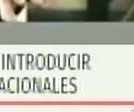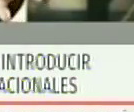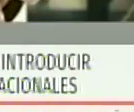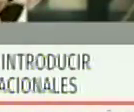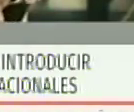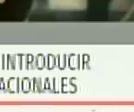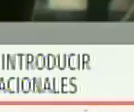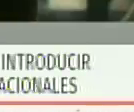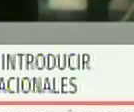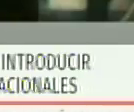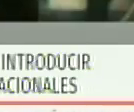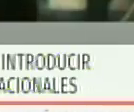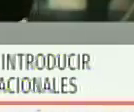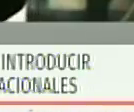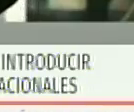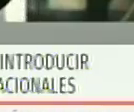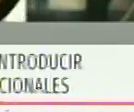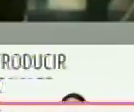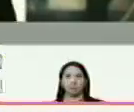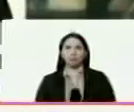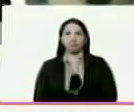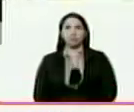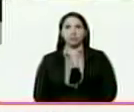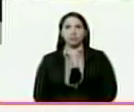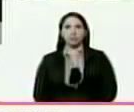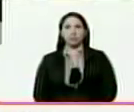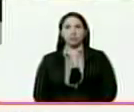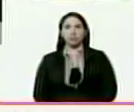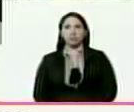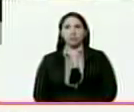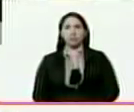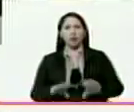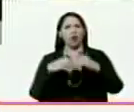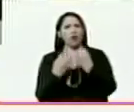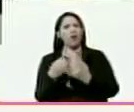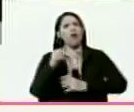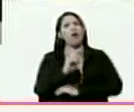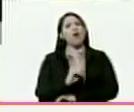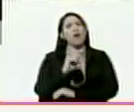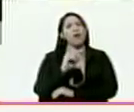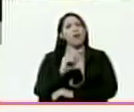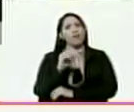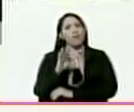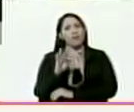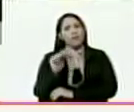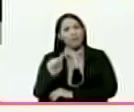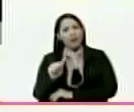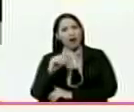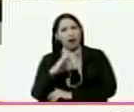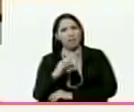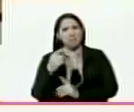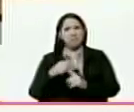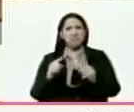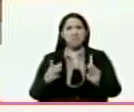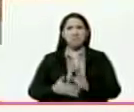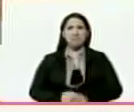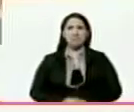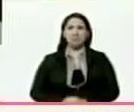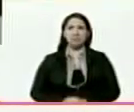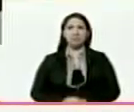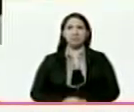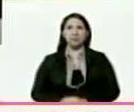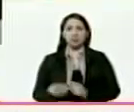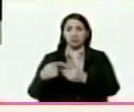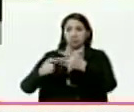que es el Departamento del Tesoro, y la oficina, la OFAC, salen para matar personas, para hacer sufrir a